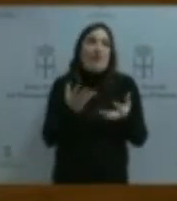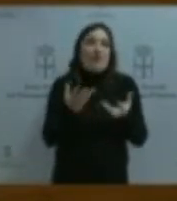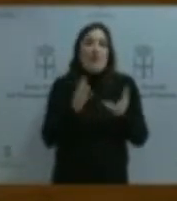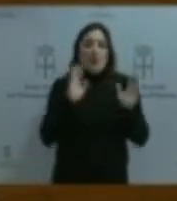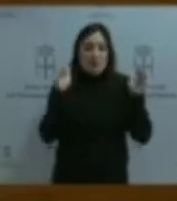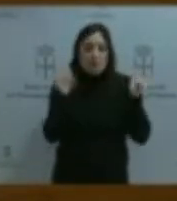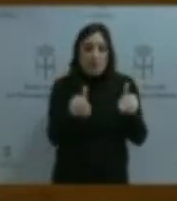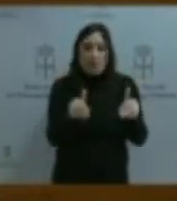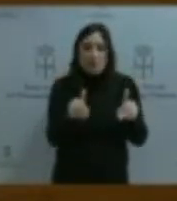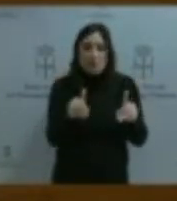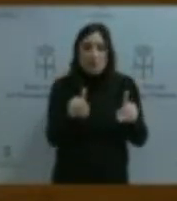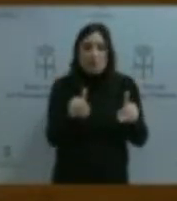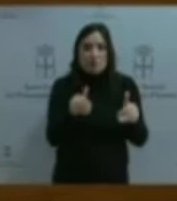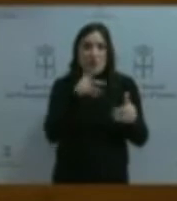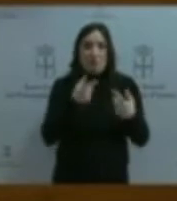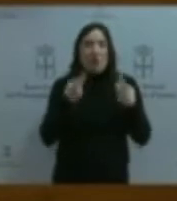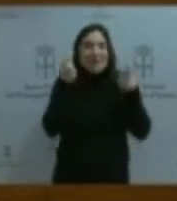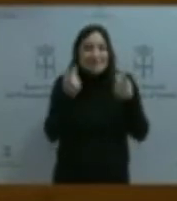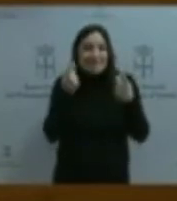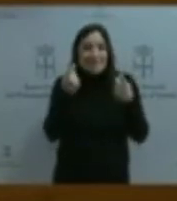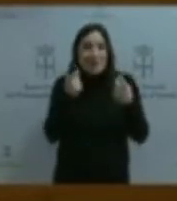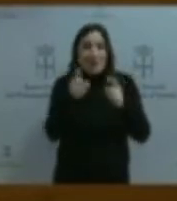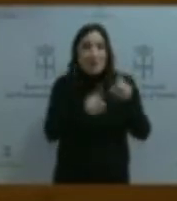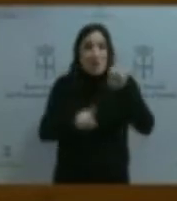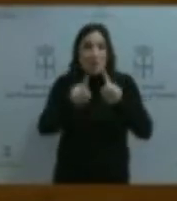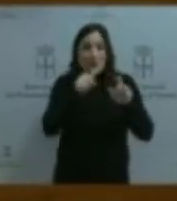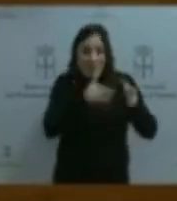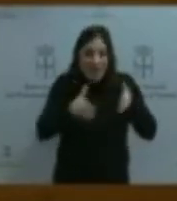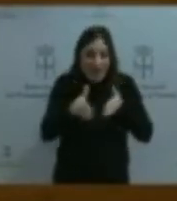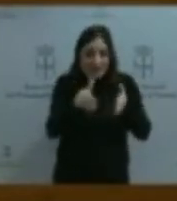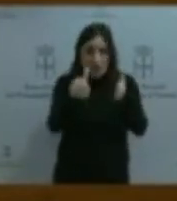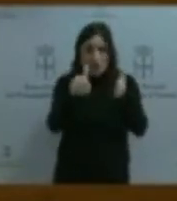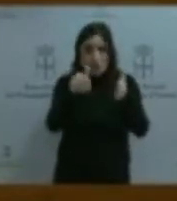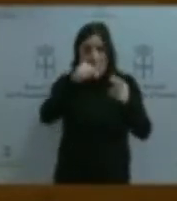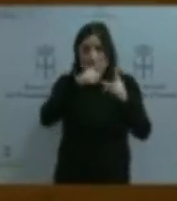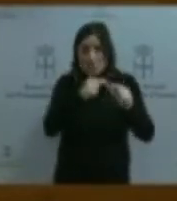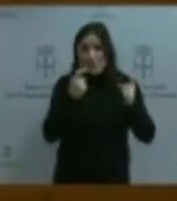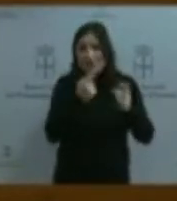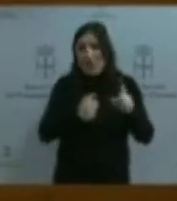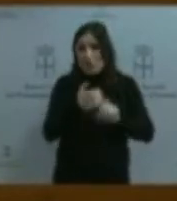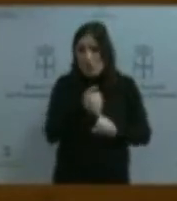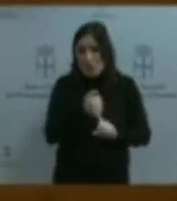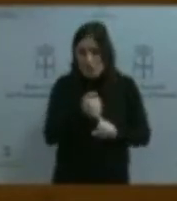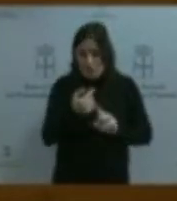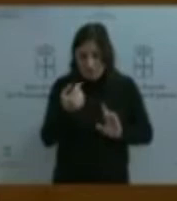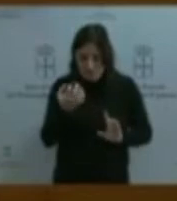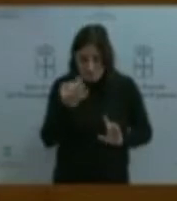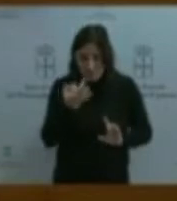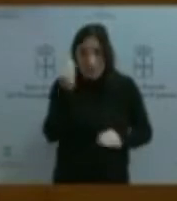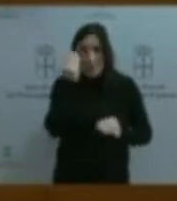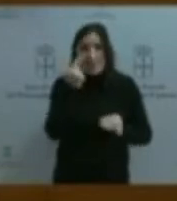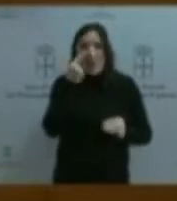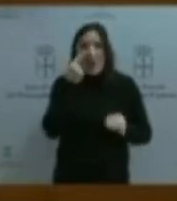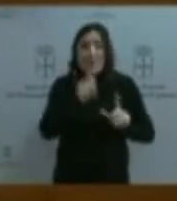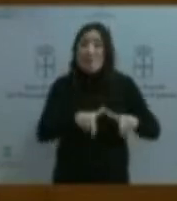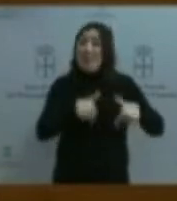el problema de los ríos y de los cauces en Asturias? Mire, tenemos que tener en cuenta cuáles son los problemas con los vertidos, porque sabemos que hay aguas